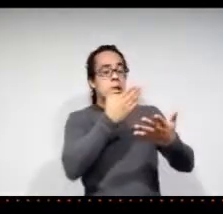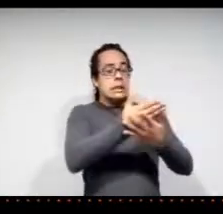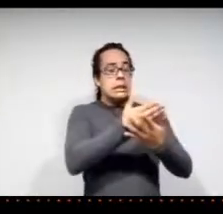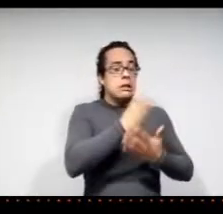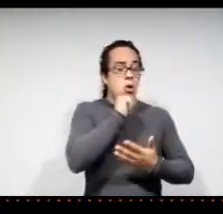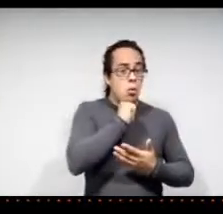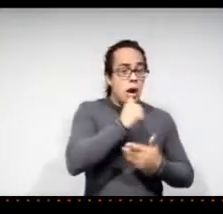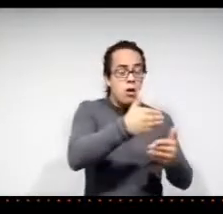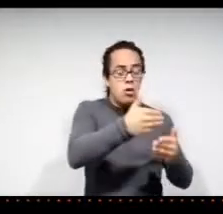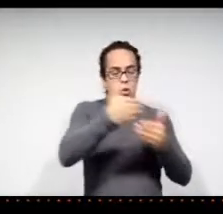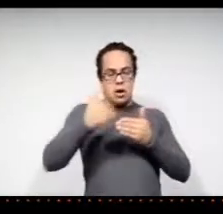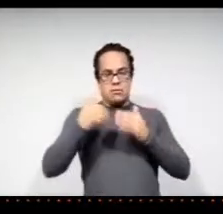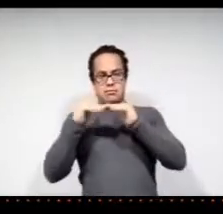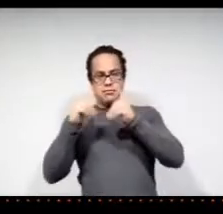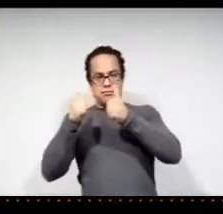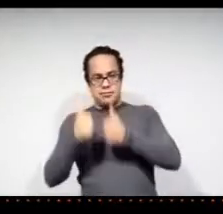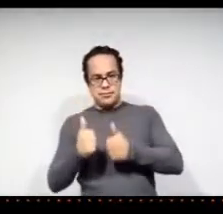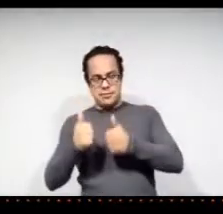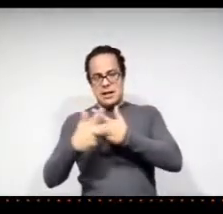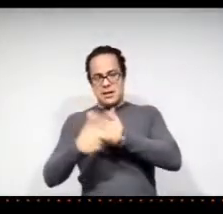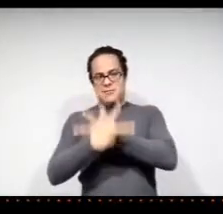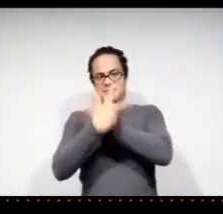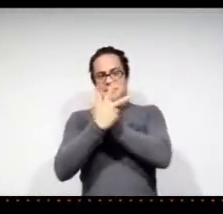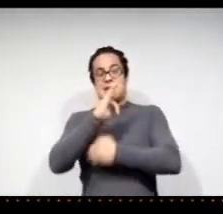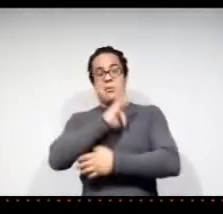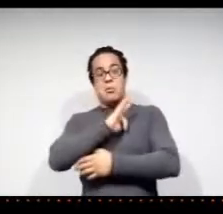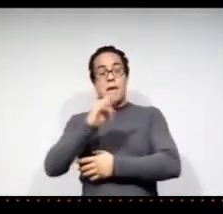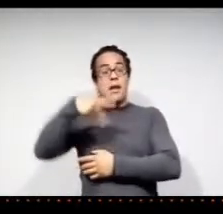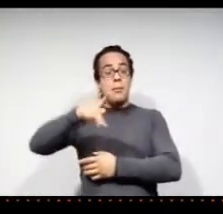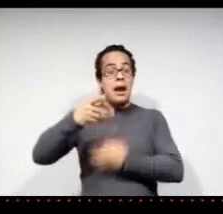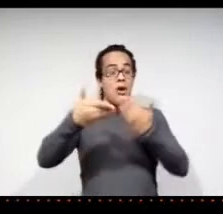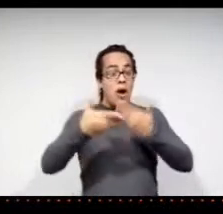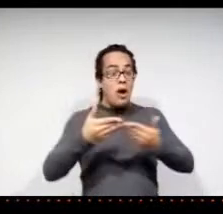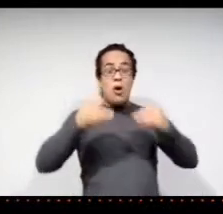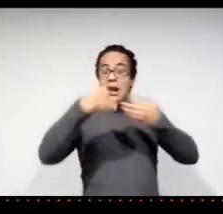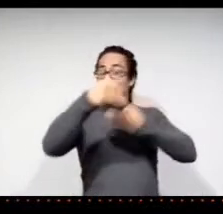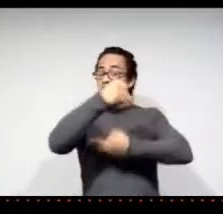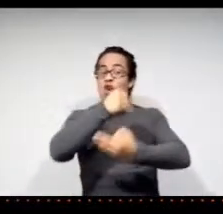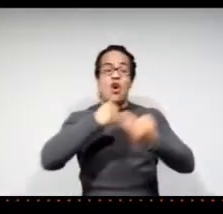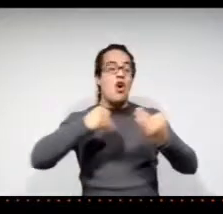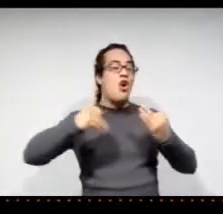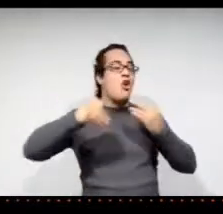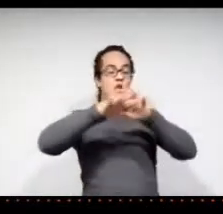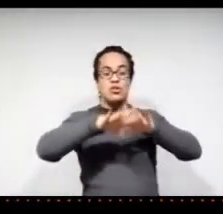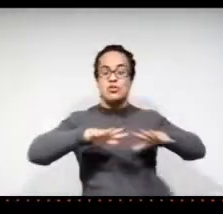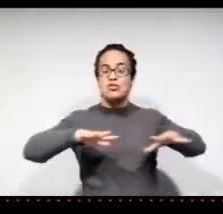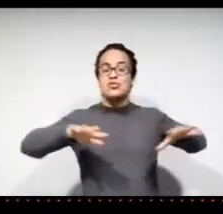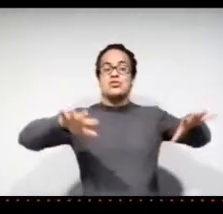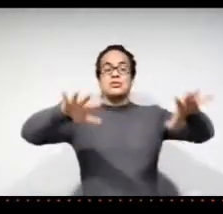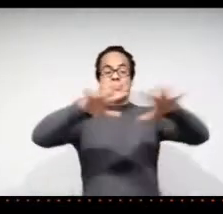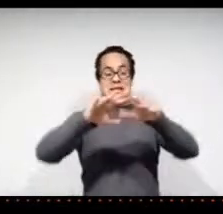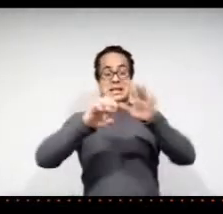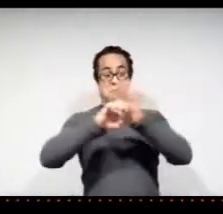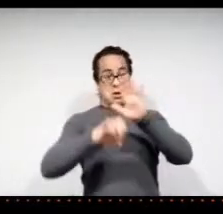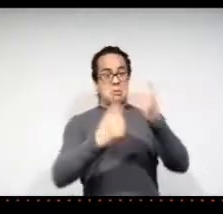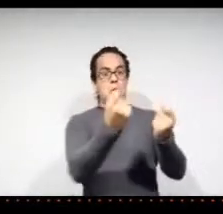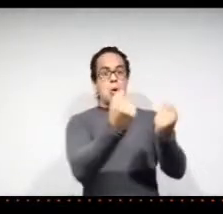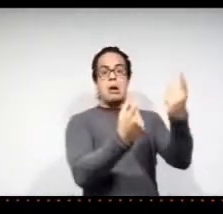dado que la educación a distancia es en línea, el problema de dar acceso a quienes no tienen